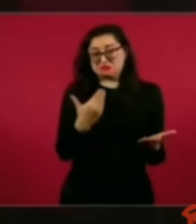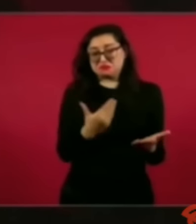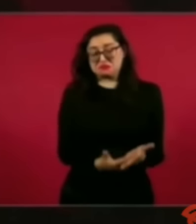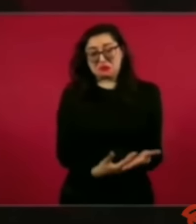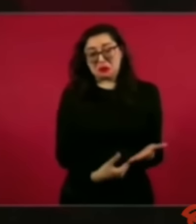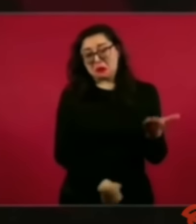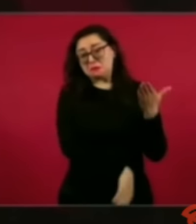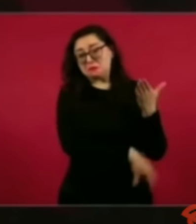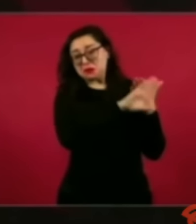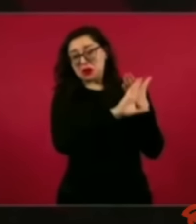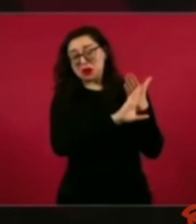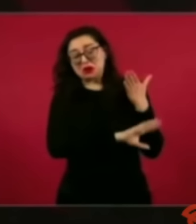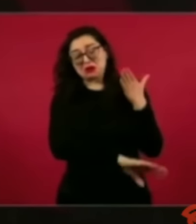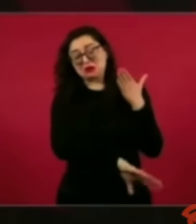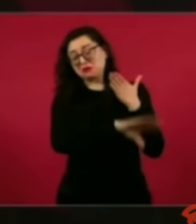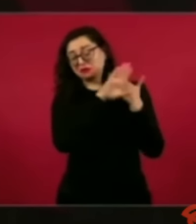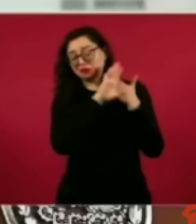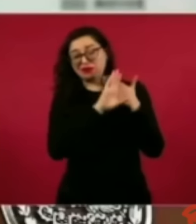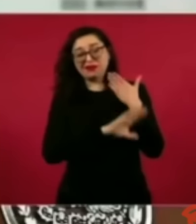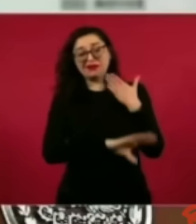de desprestigio